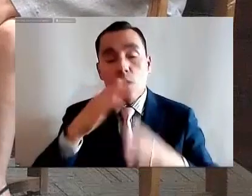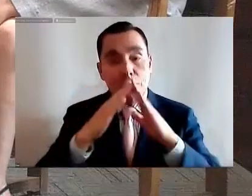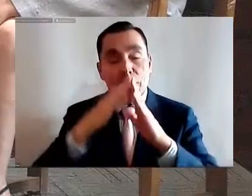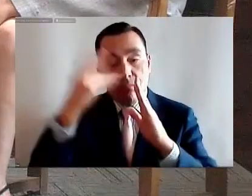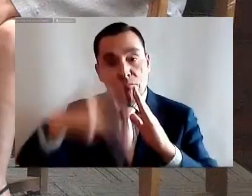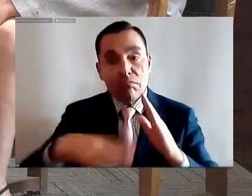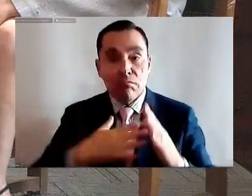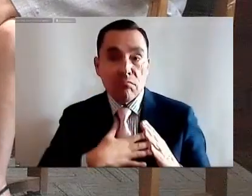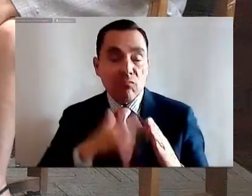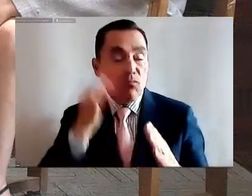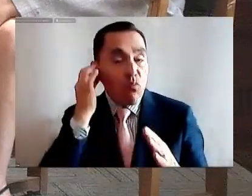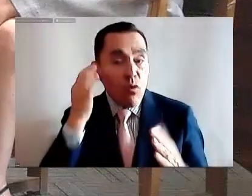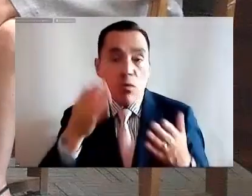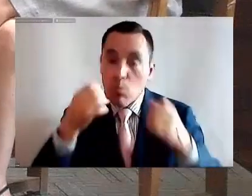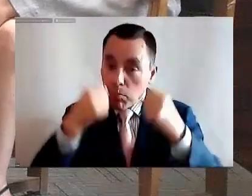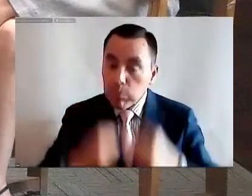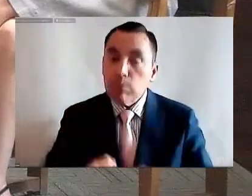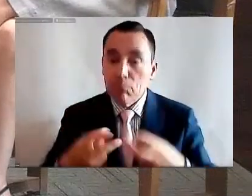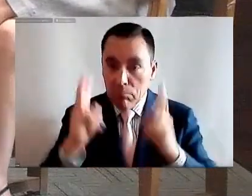sigue.